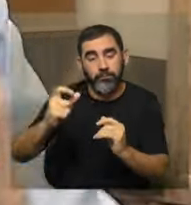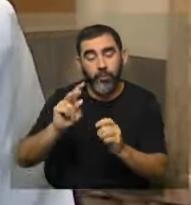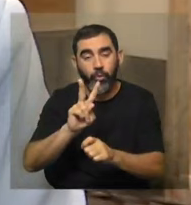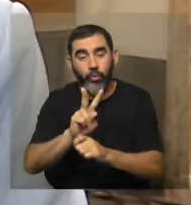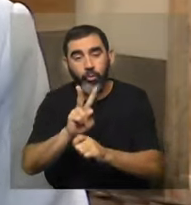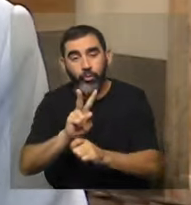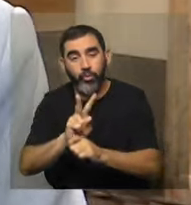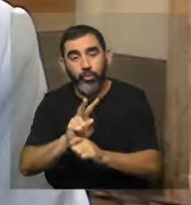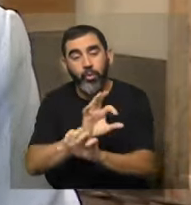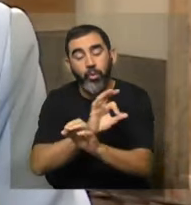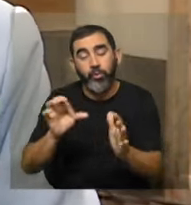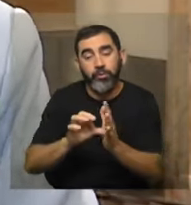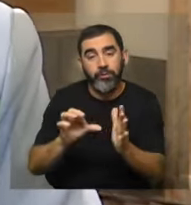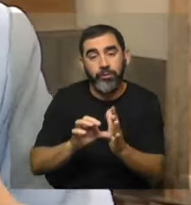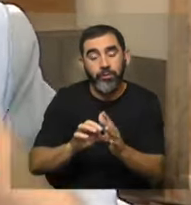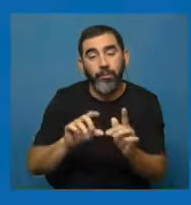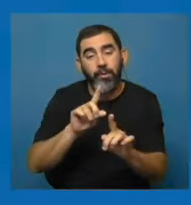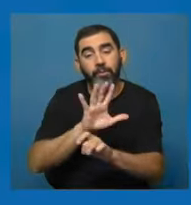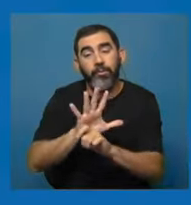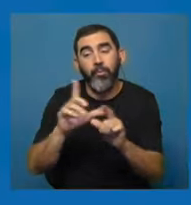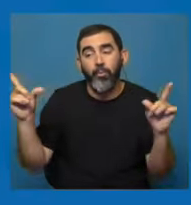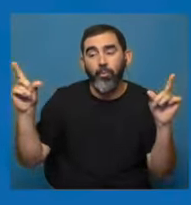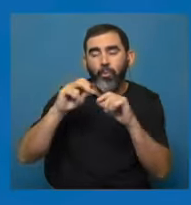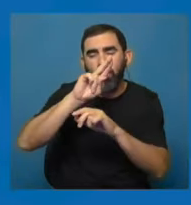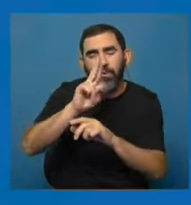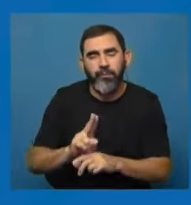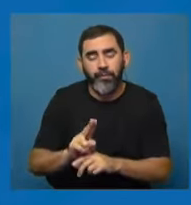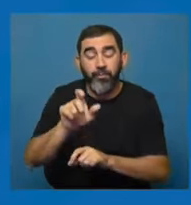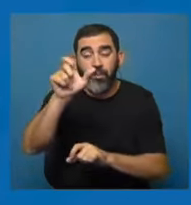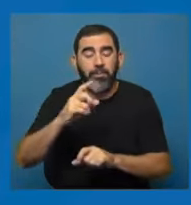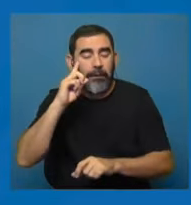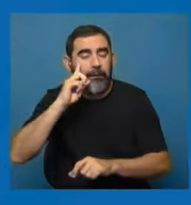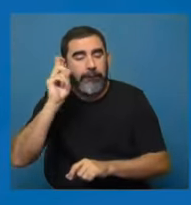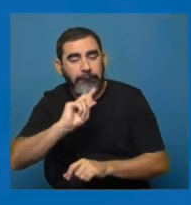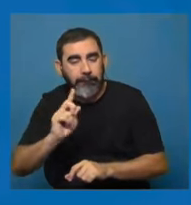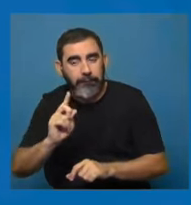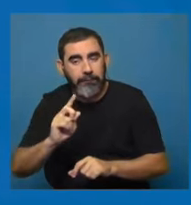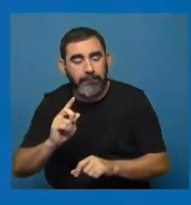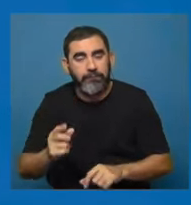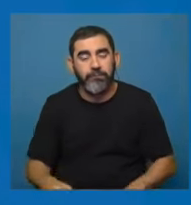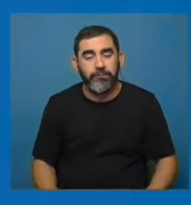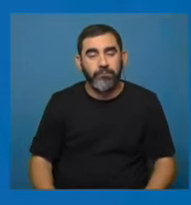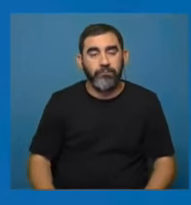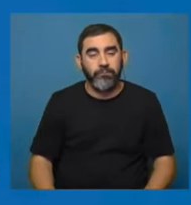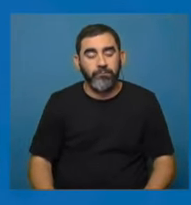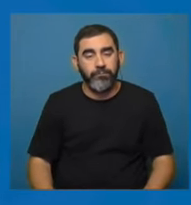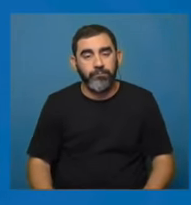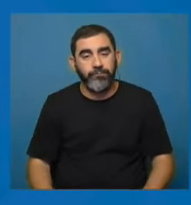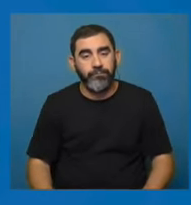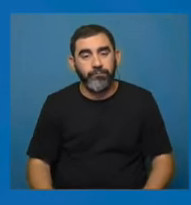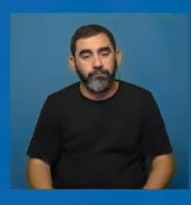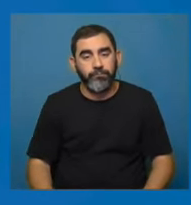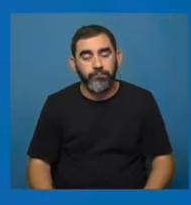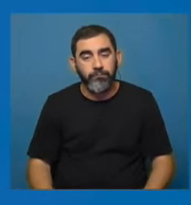controles y que el sistema no se convierta en algo muy difícil de usar por un usuario bien intencionado y normal que quiere operar normalmente